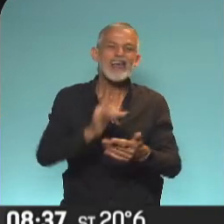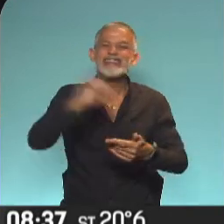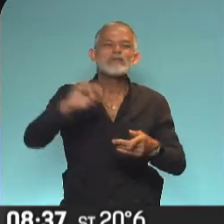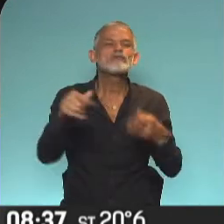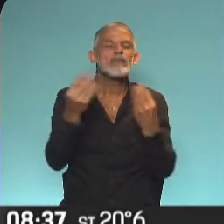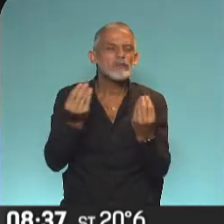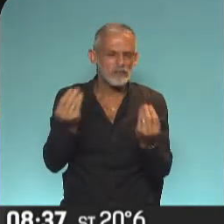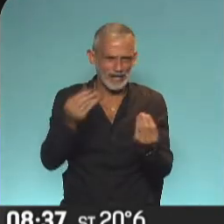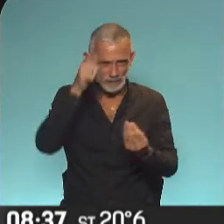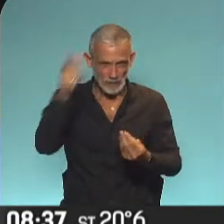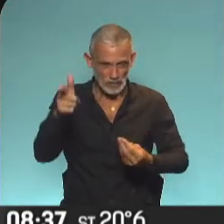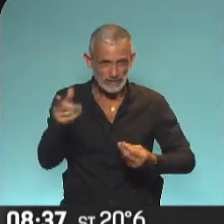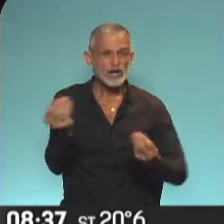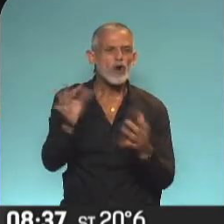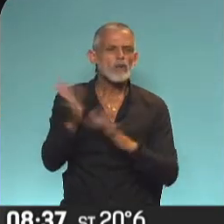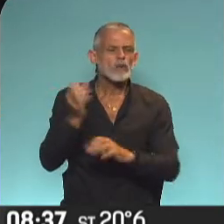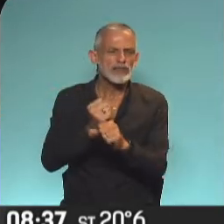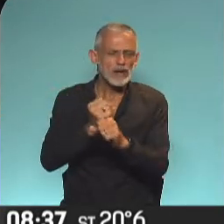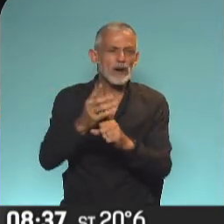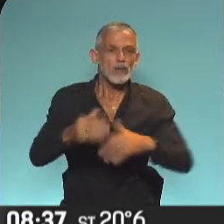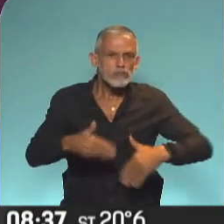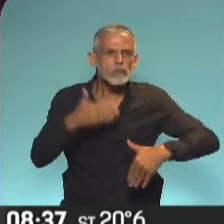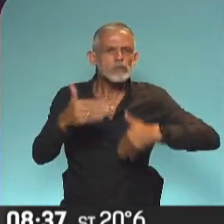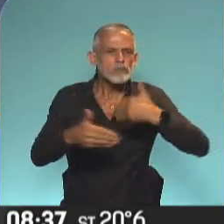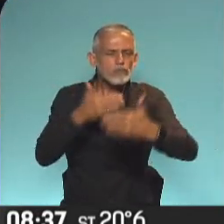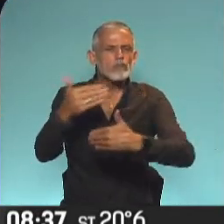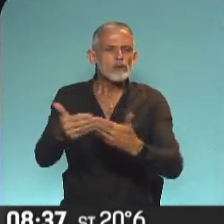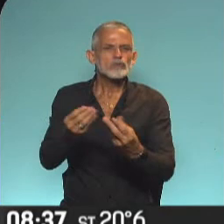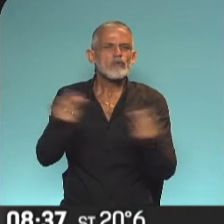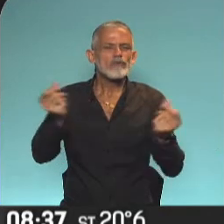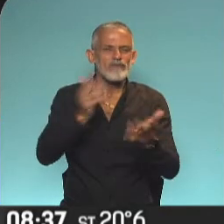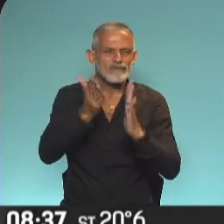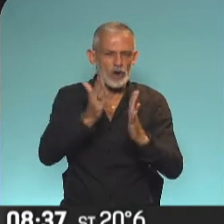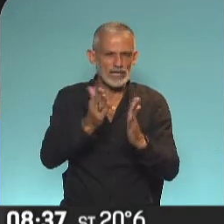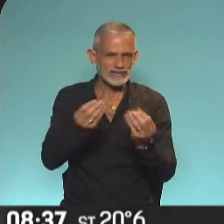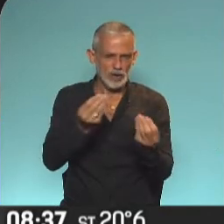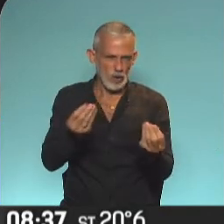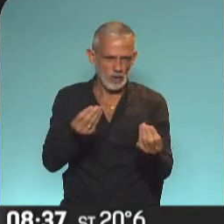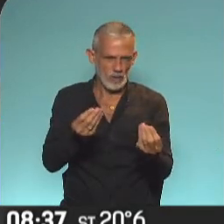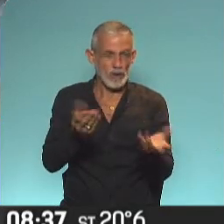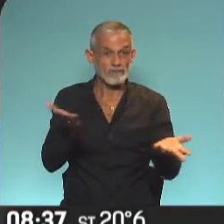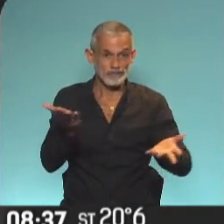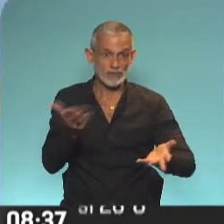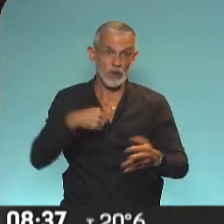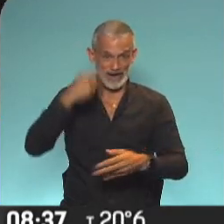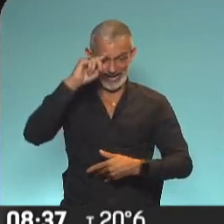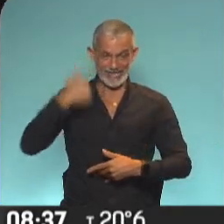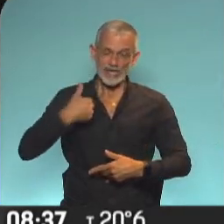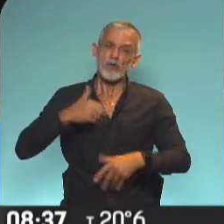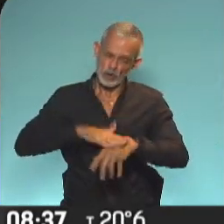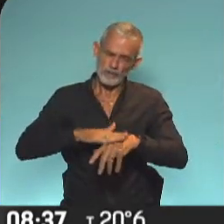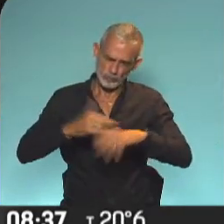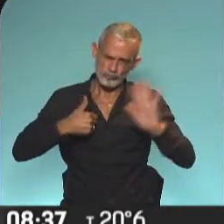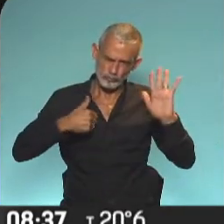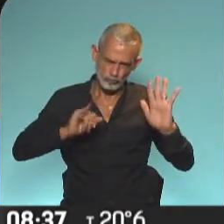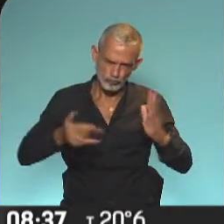¿qué? Cómo se trabaja en ese proceso de salida, cómo se trabaja con el contexto y cómo digo, como Estado nos hacemos cargo y tenemos